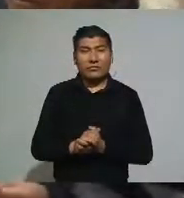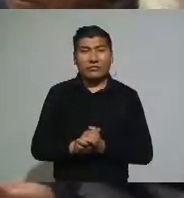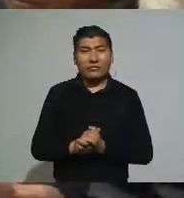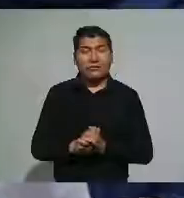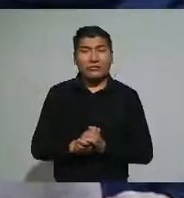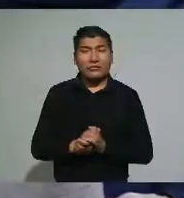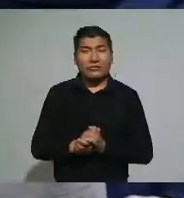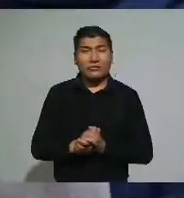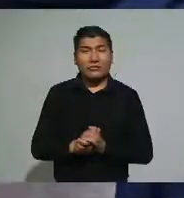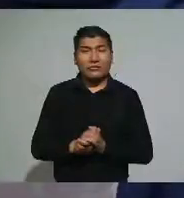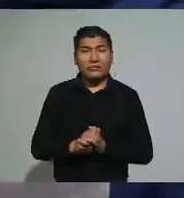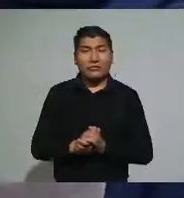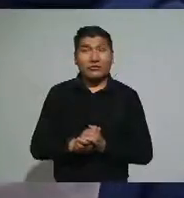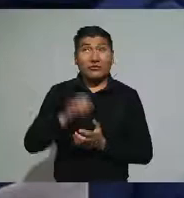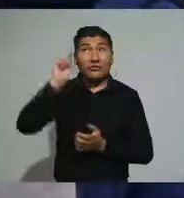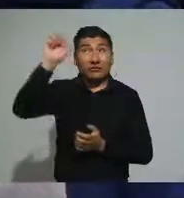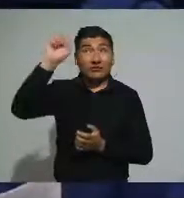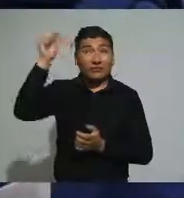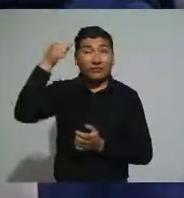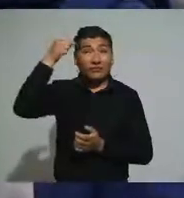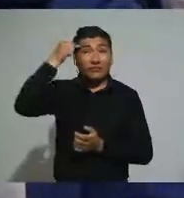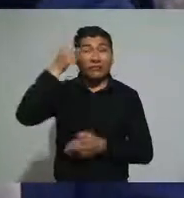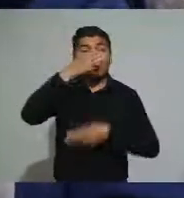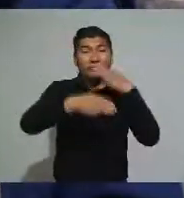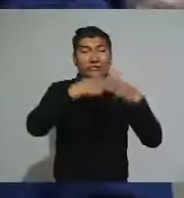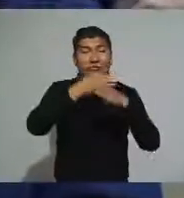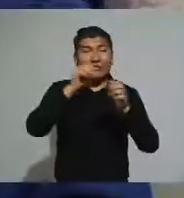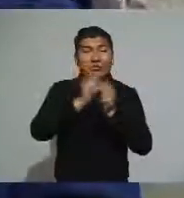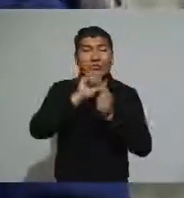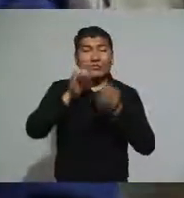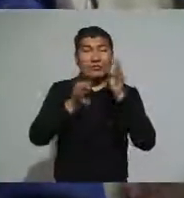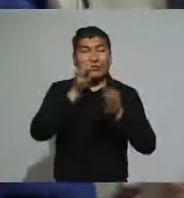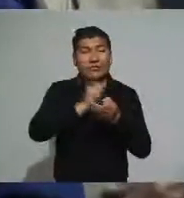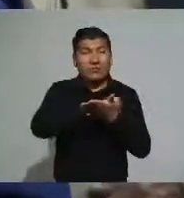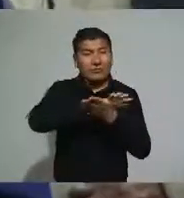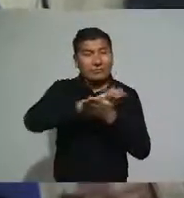Él gobernará al mundo con justicia y a los pueblos.